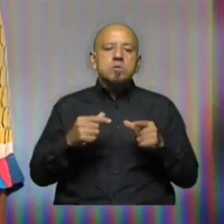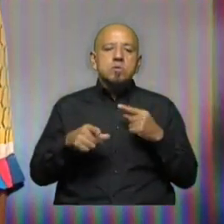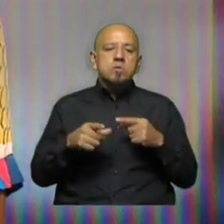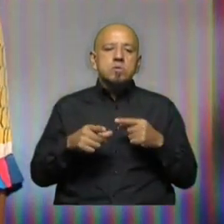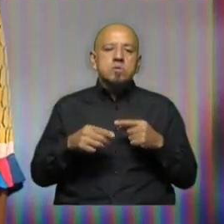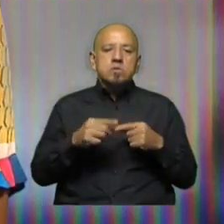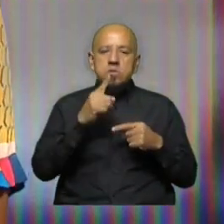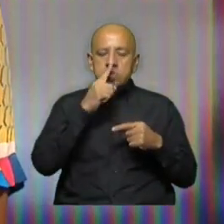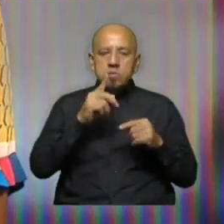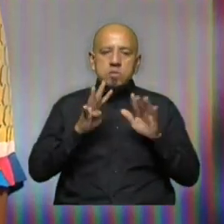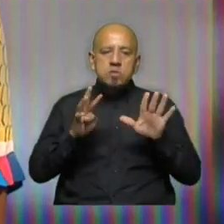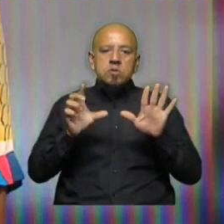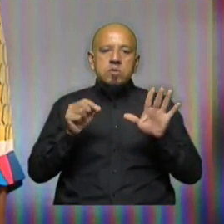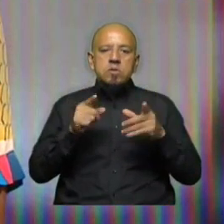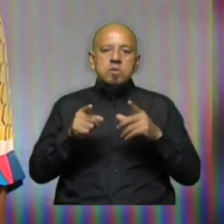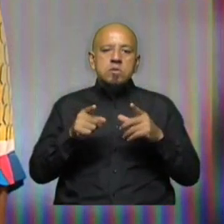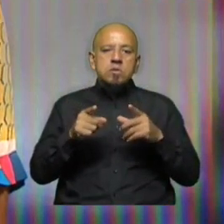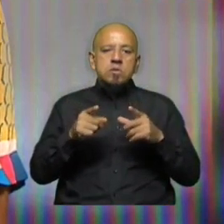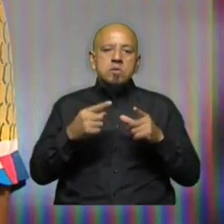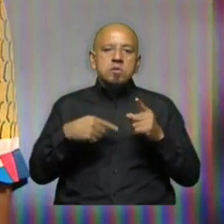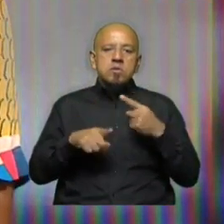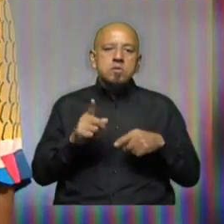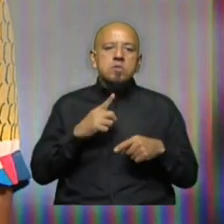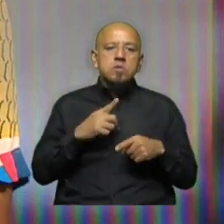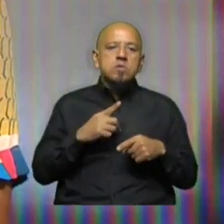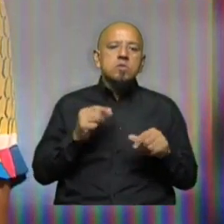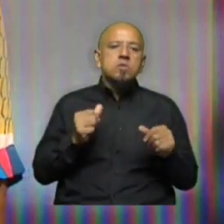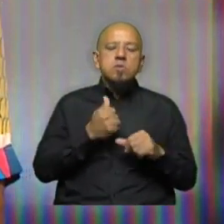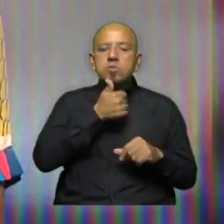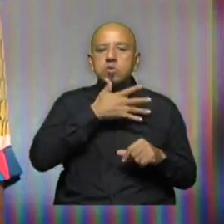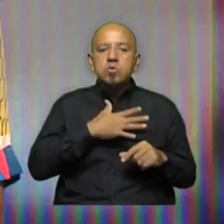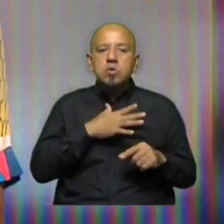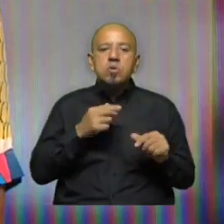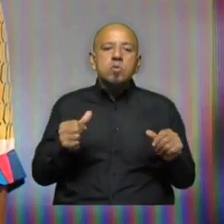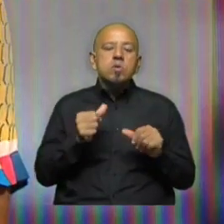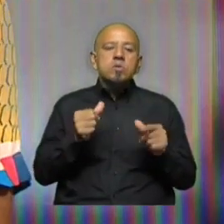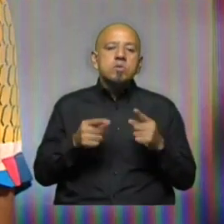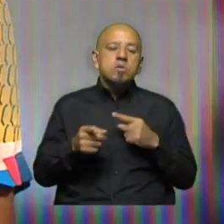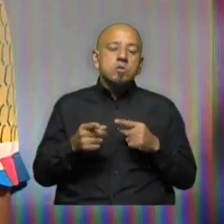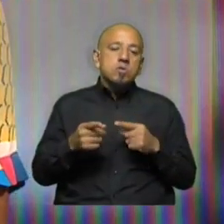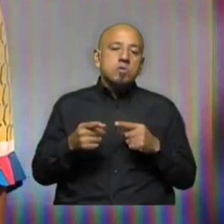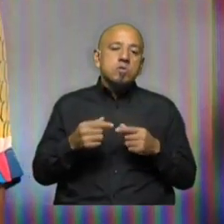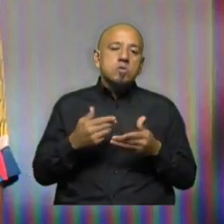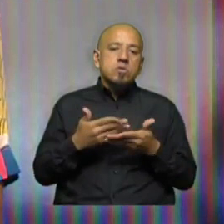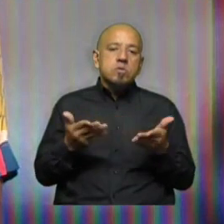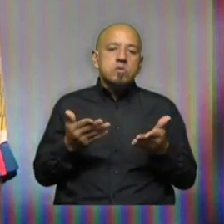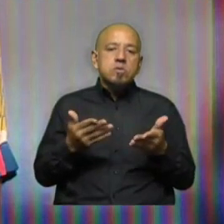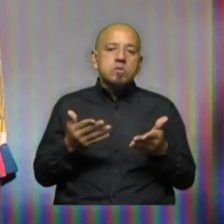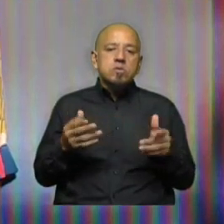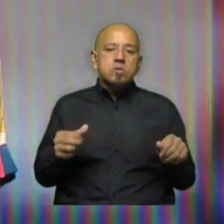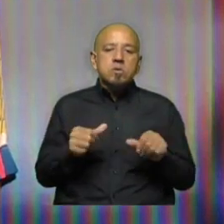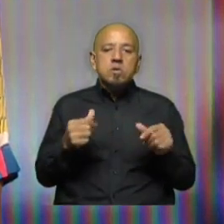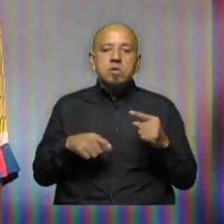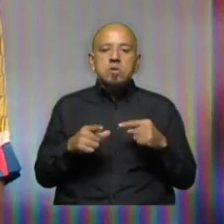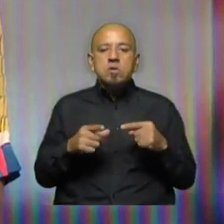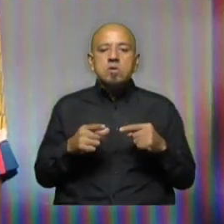el 70. Entonces, la reconstrucción de su historia, de cómo llegó ahí, de con qué esfuerzo llegó, le termina dando un